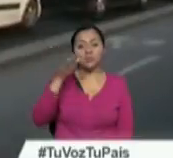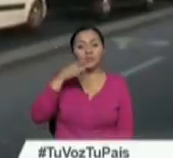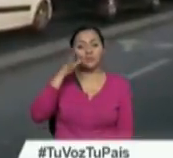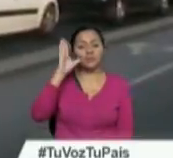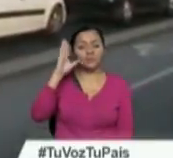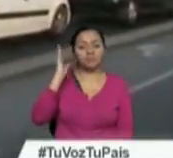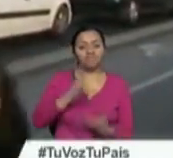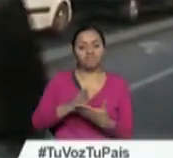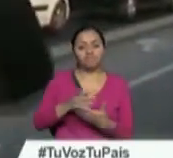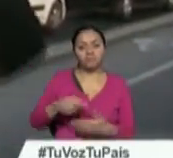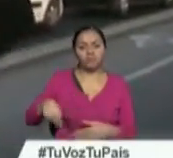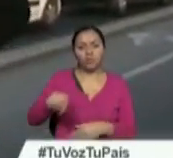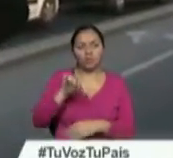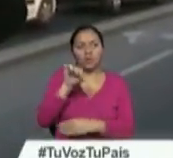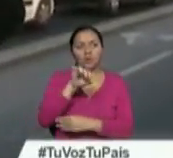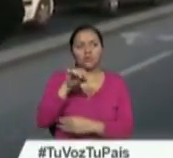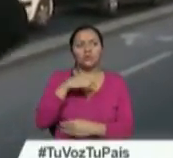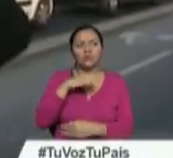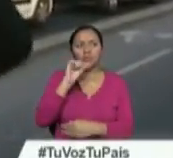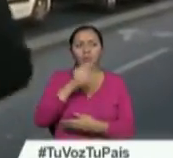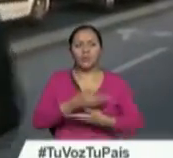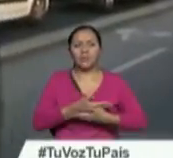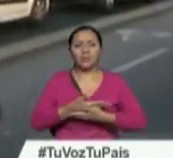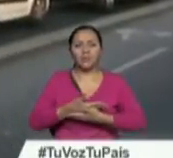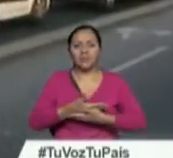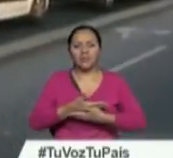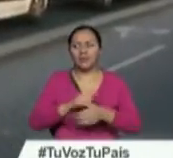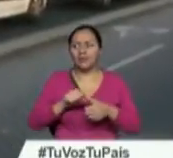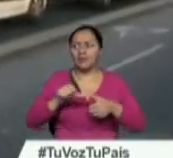Me preocupa un poco porque tengo un bebé y vivo en la ciudad.